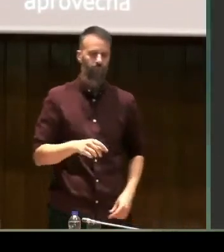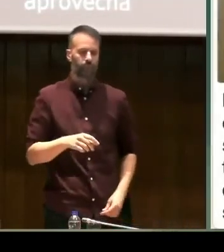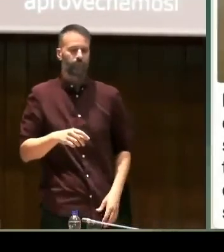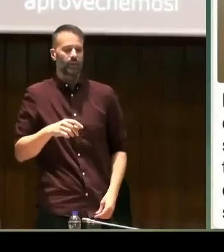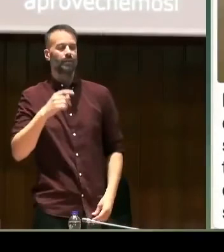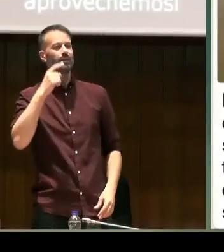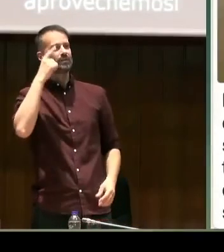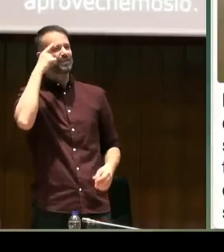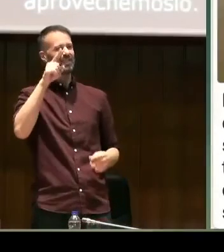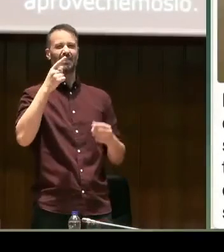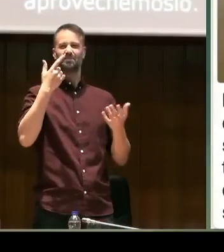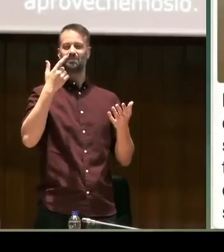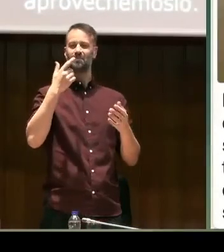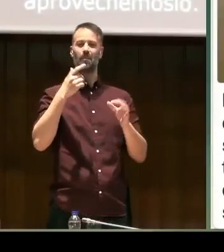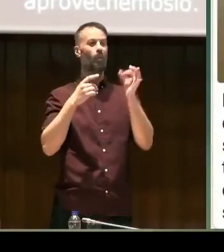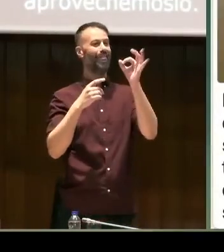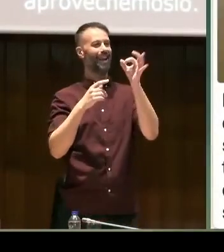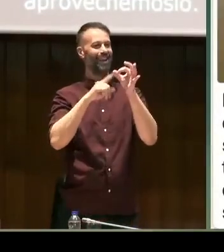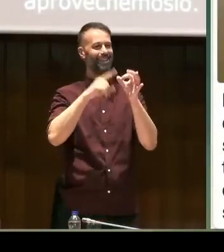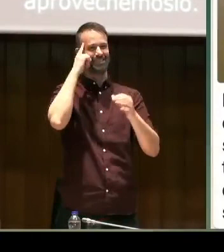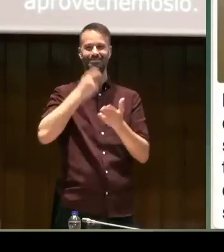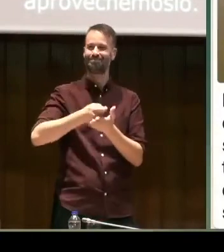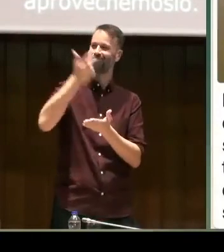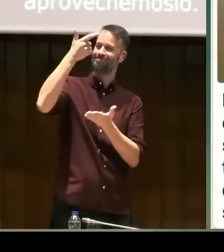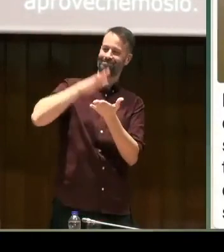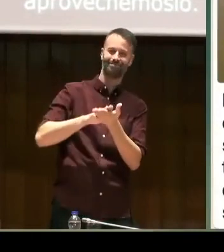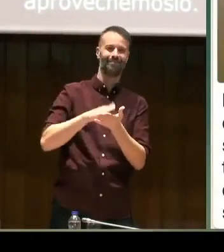este conocimiento y a estas experiencias y aportaciones.